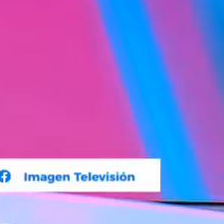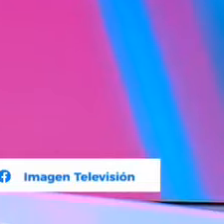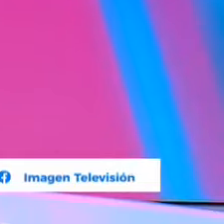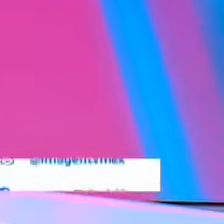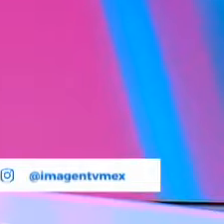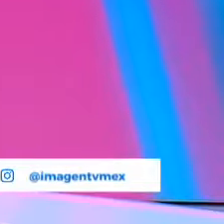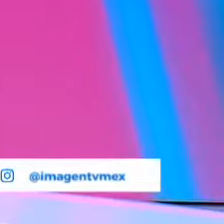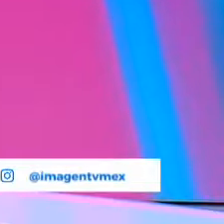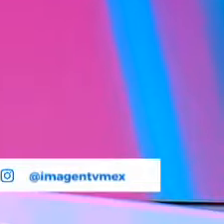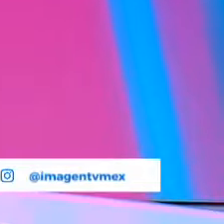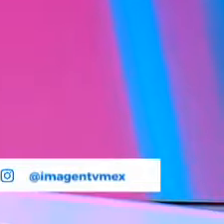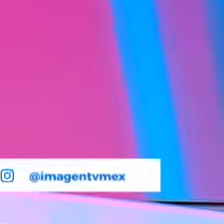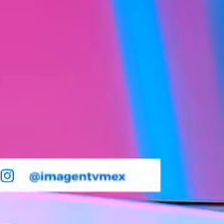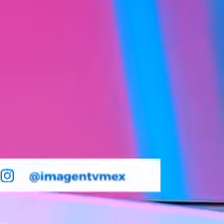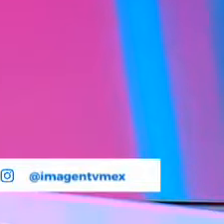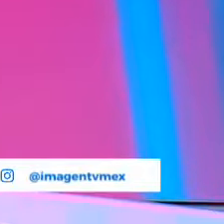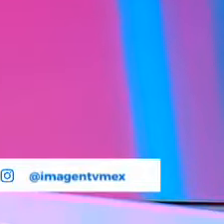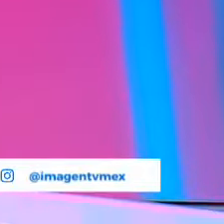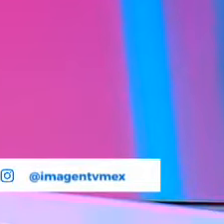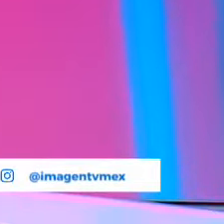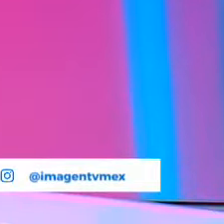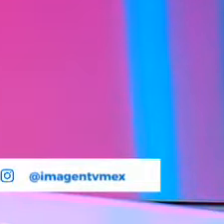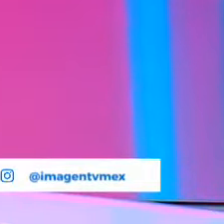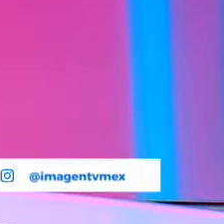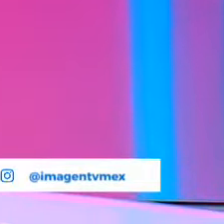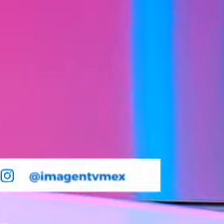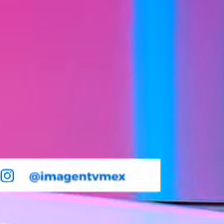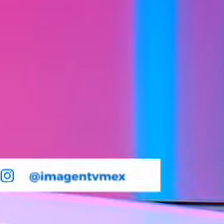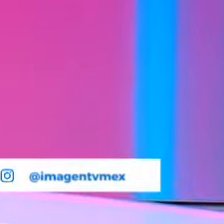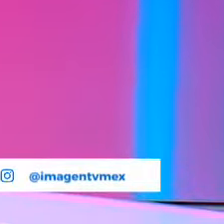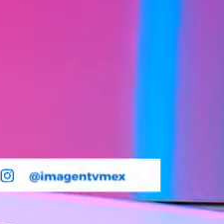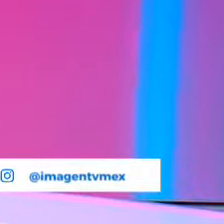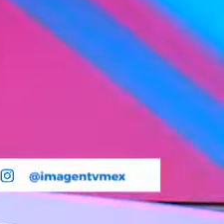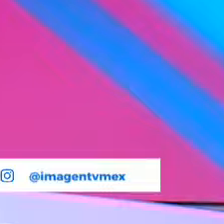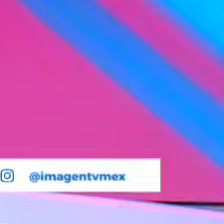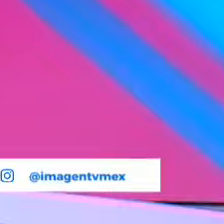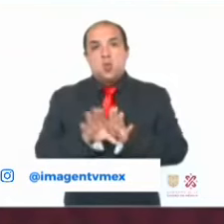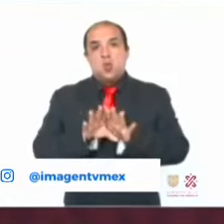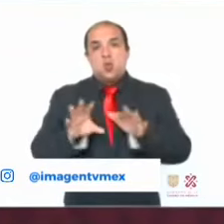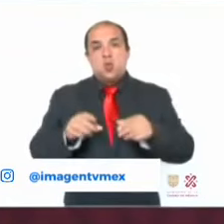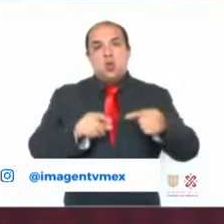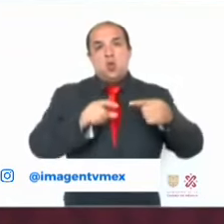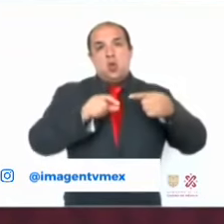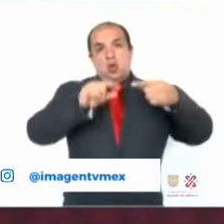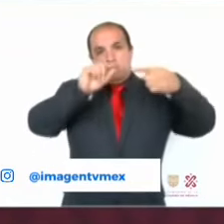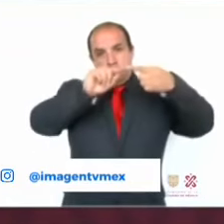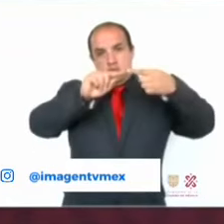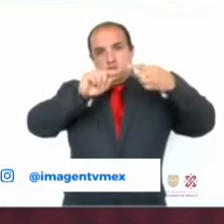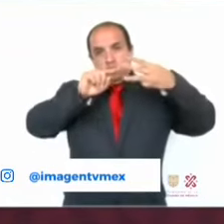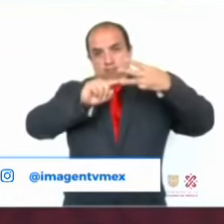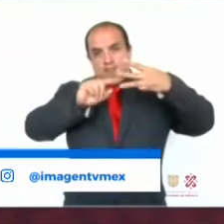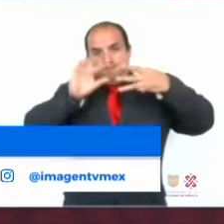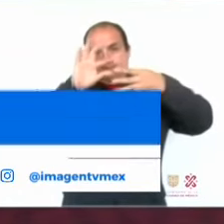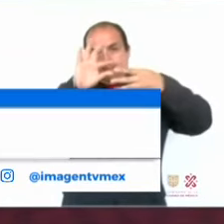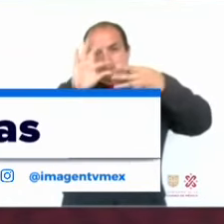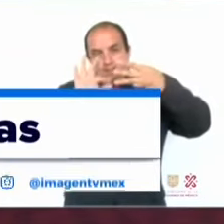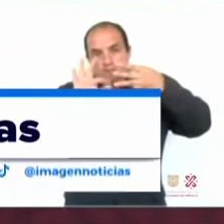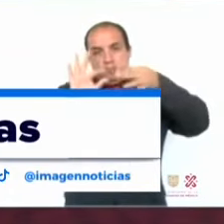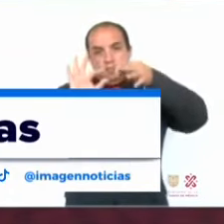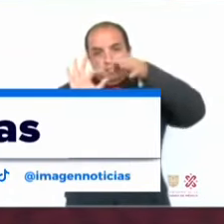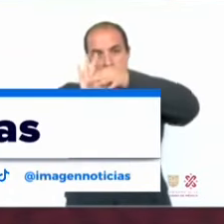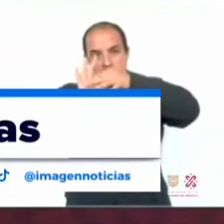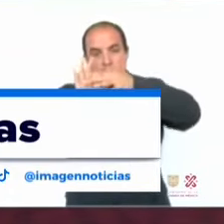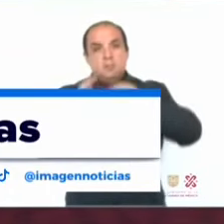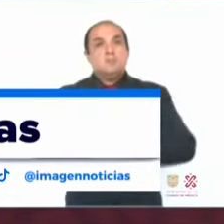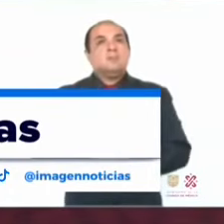y bueno vamos a pasar a otra cosa porque el gobierno de la Ciudad de México va a presentar reformas ante el congreso local para